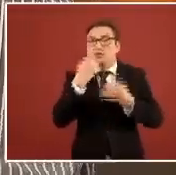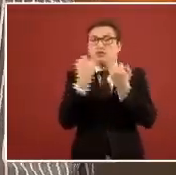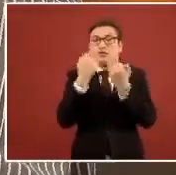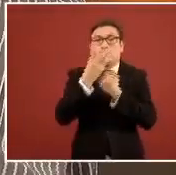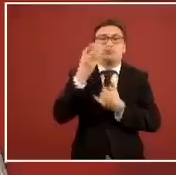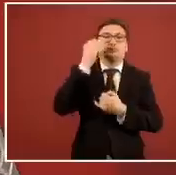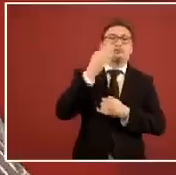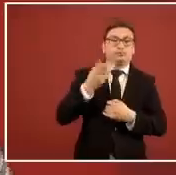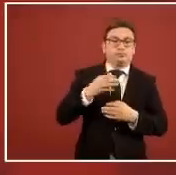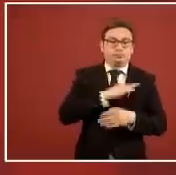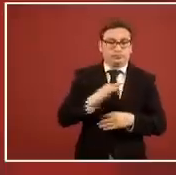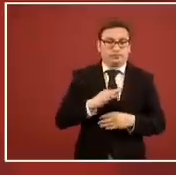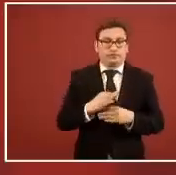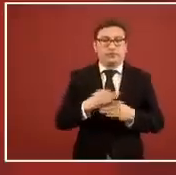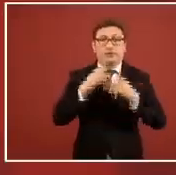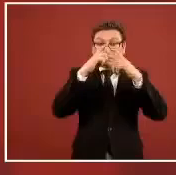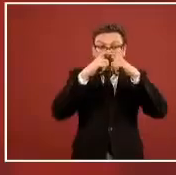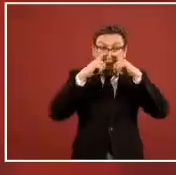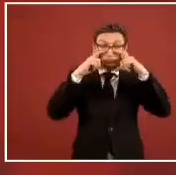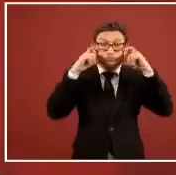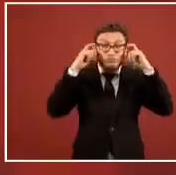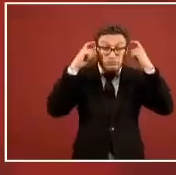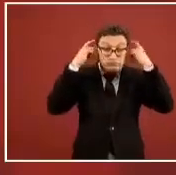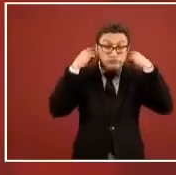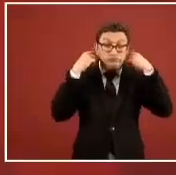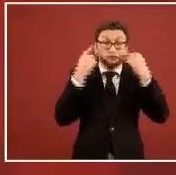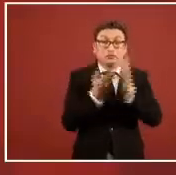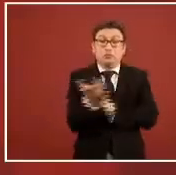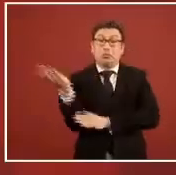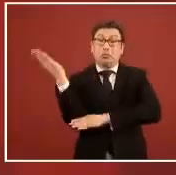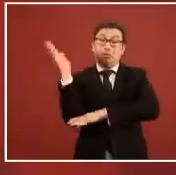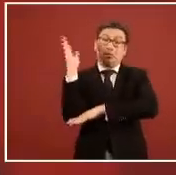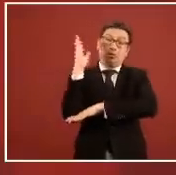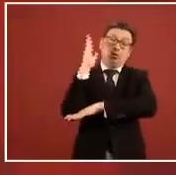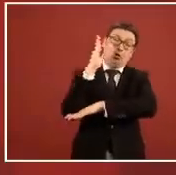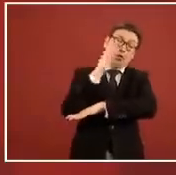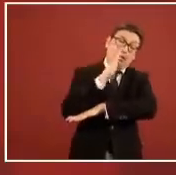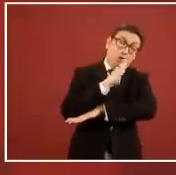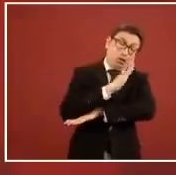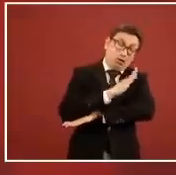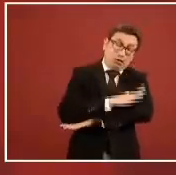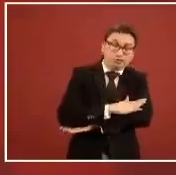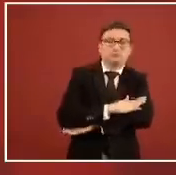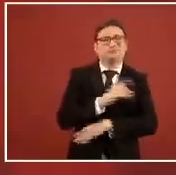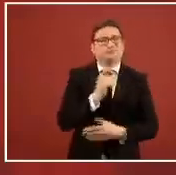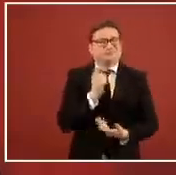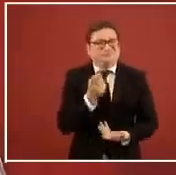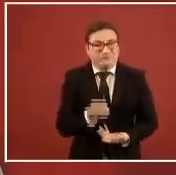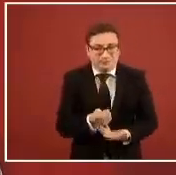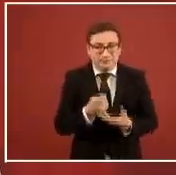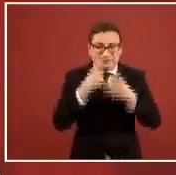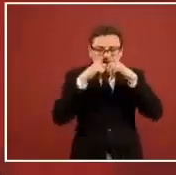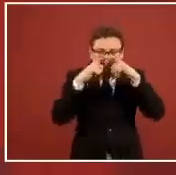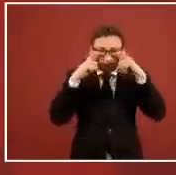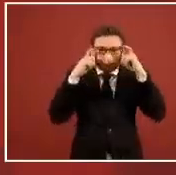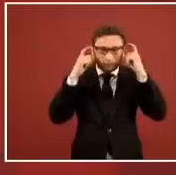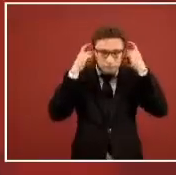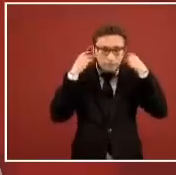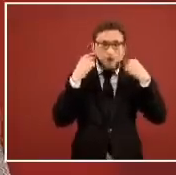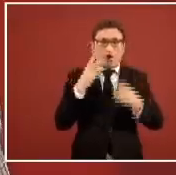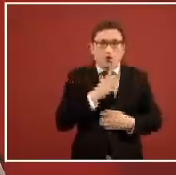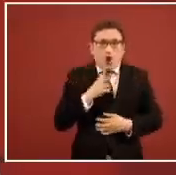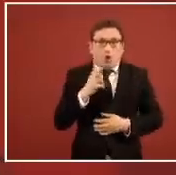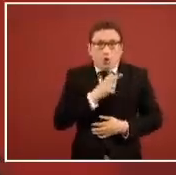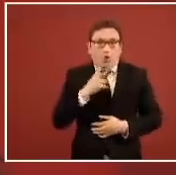importante es tener el cubrebocas todo el día, lo que lleva irremediablemente es a que uno se sofoque,